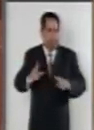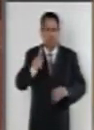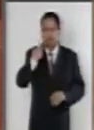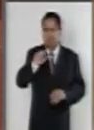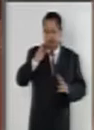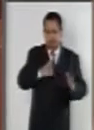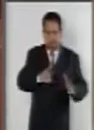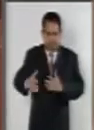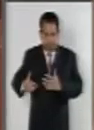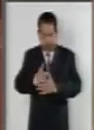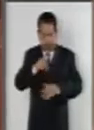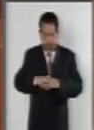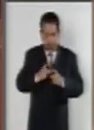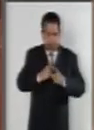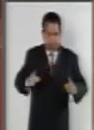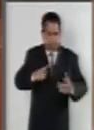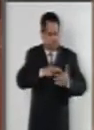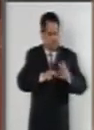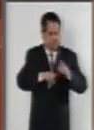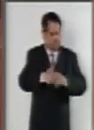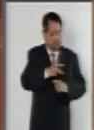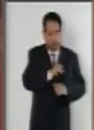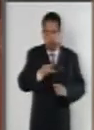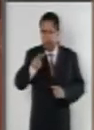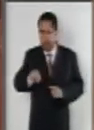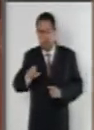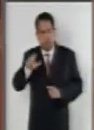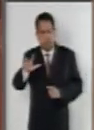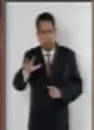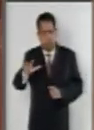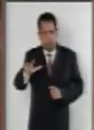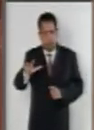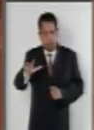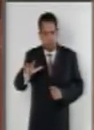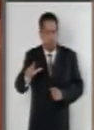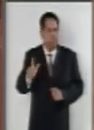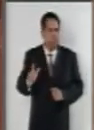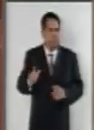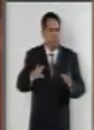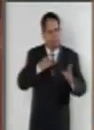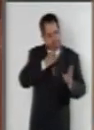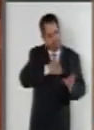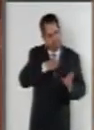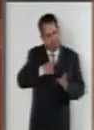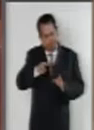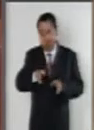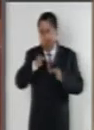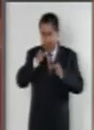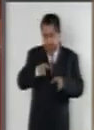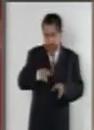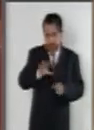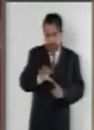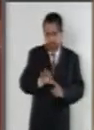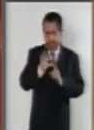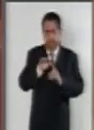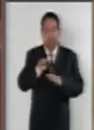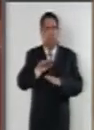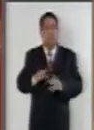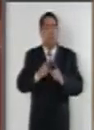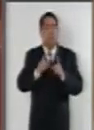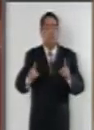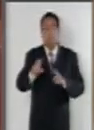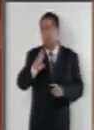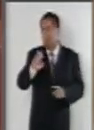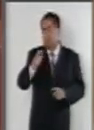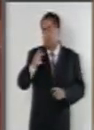Nacional de Desarrollo 2013-2018 y tiene todo un apartado que habla del desarrollo